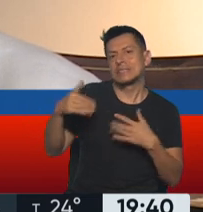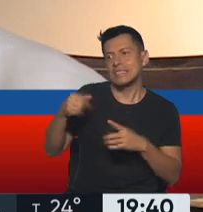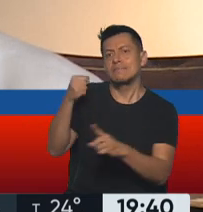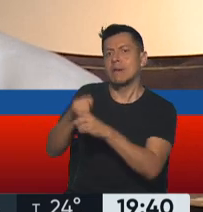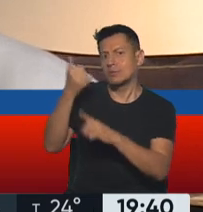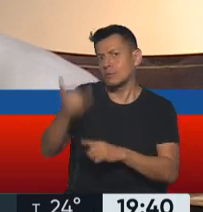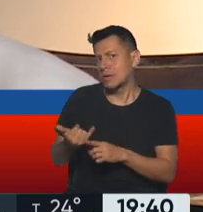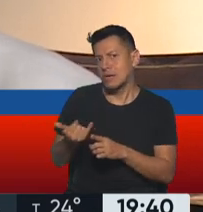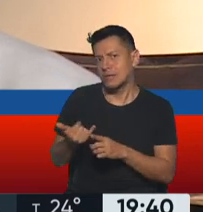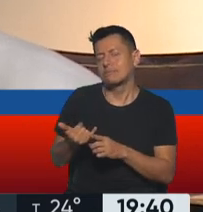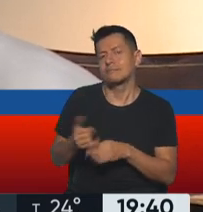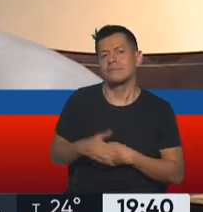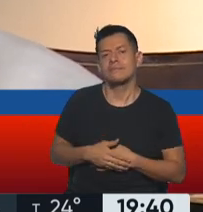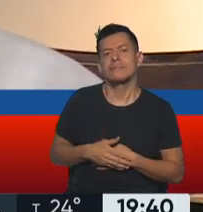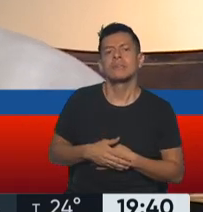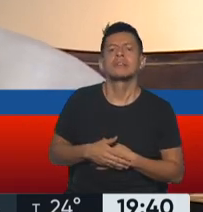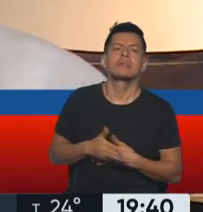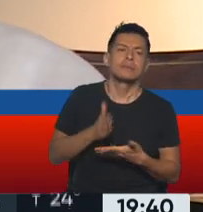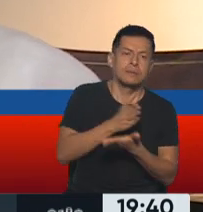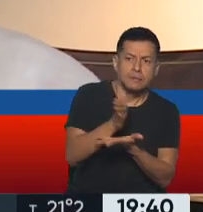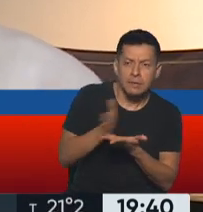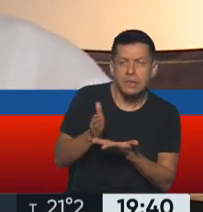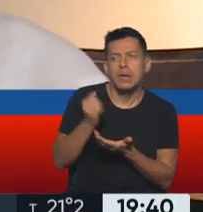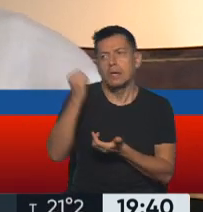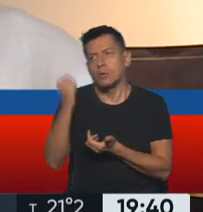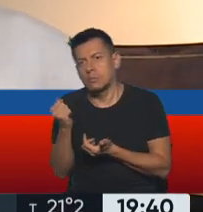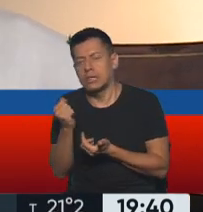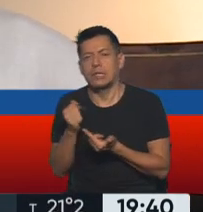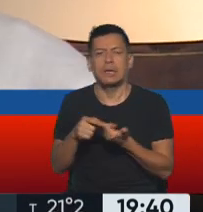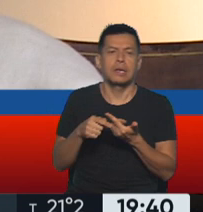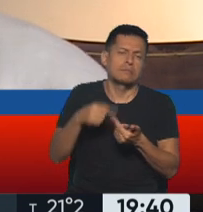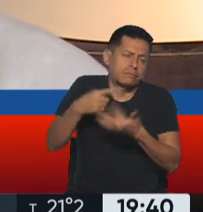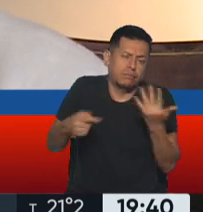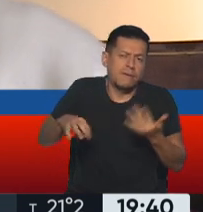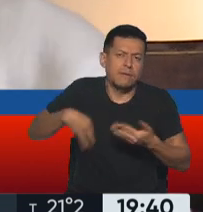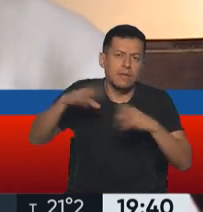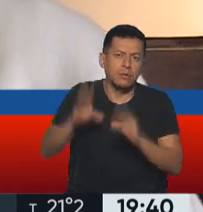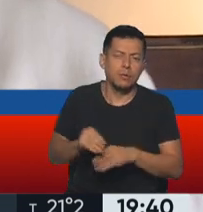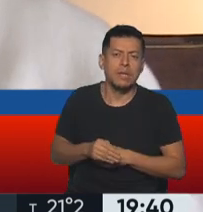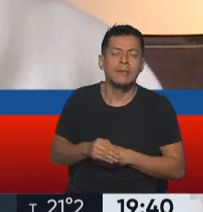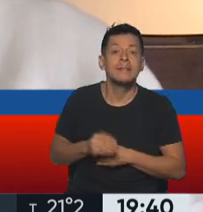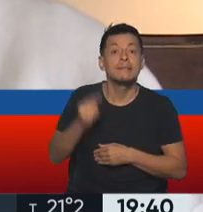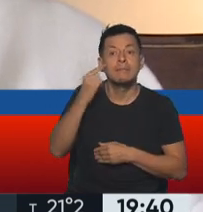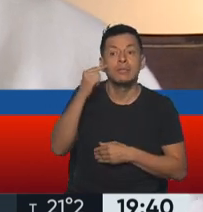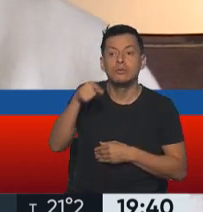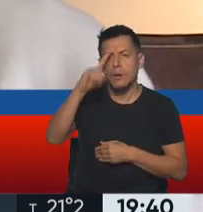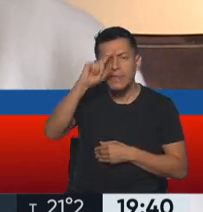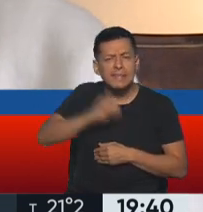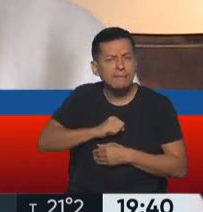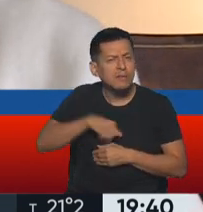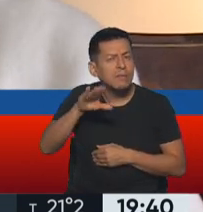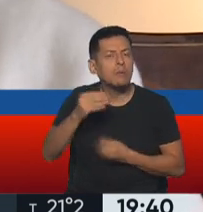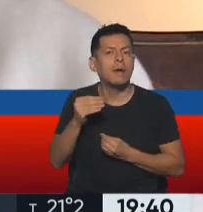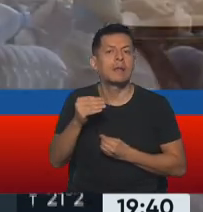repercute en otros aspectos en el económico en muchísimos en todos los ámbitos de la vida pero bueno yo creo que el mayor desafío es por un lado